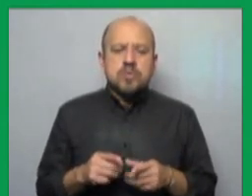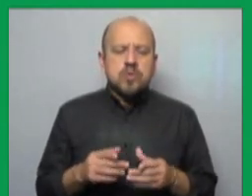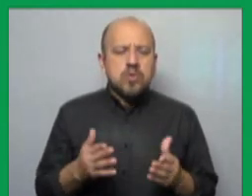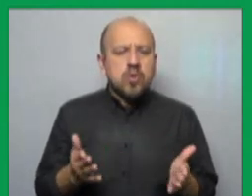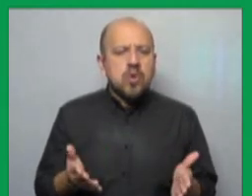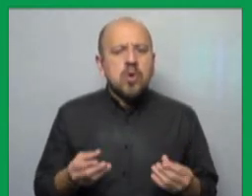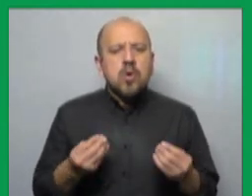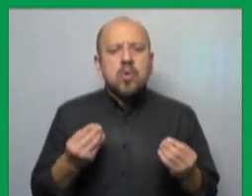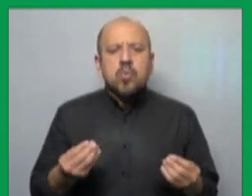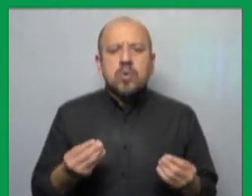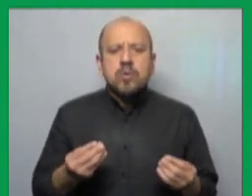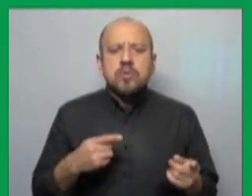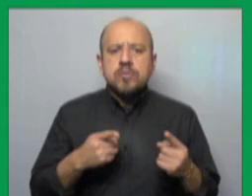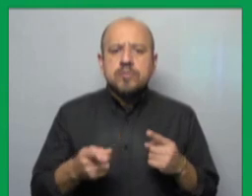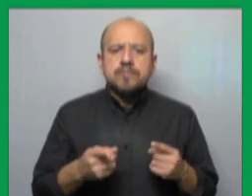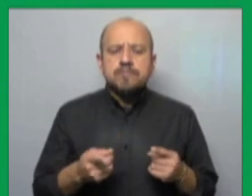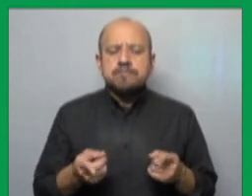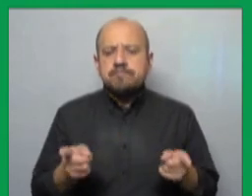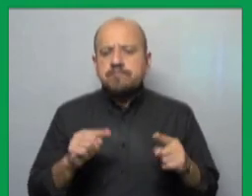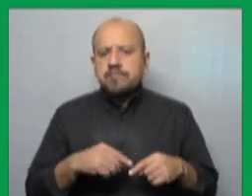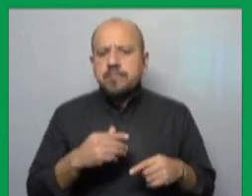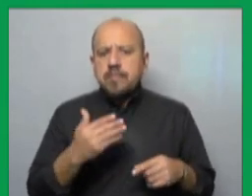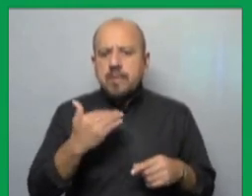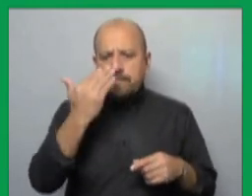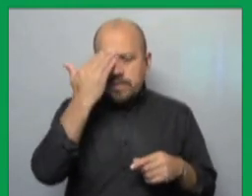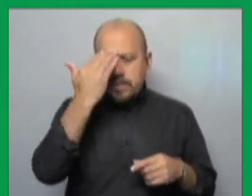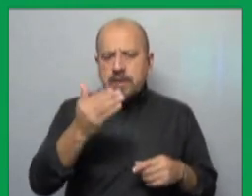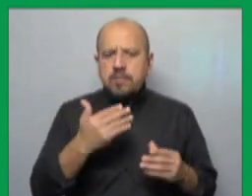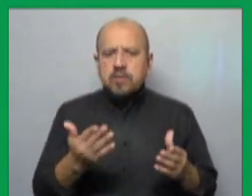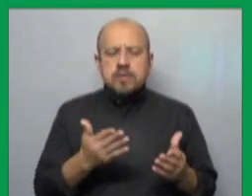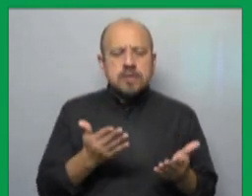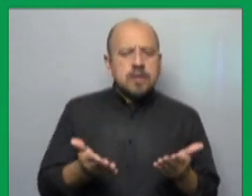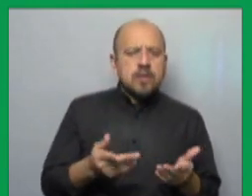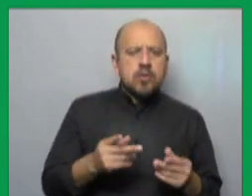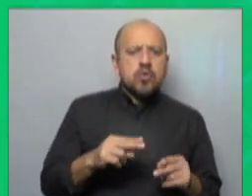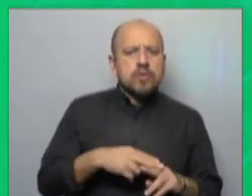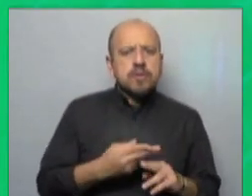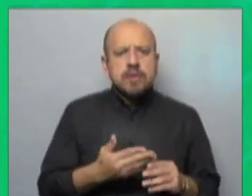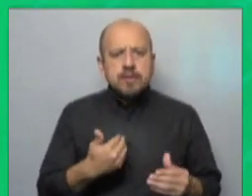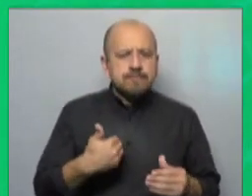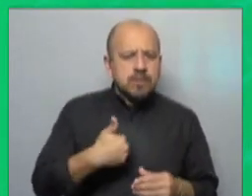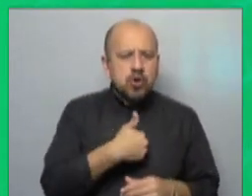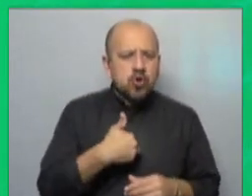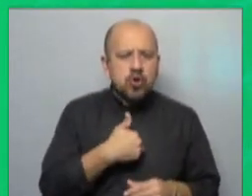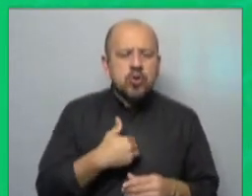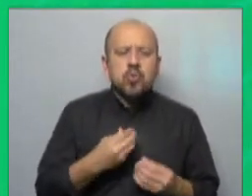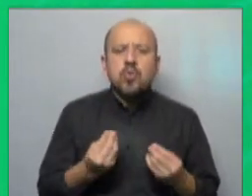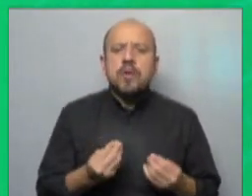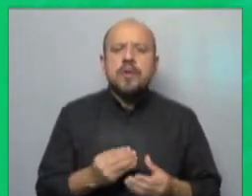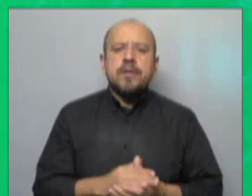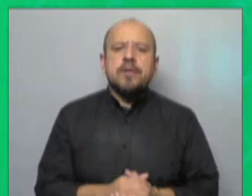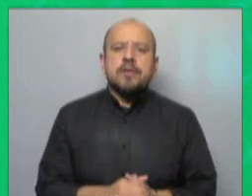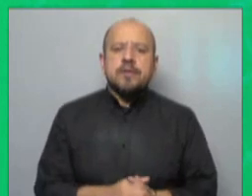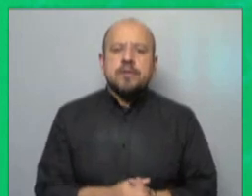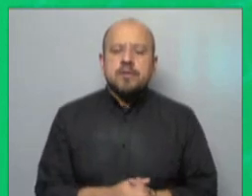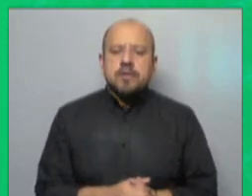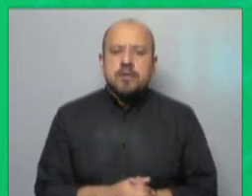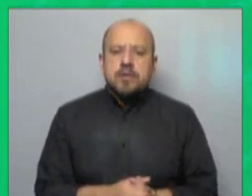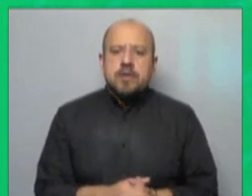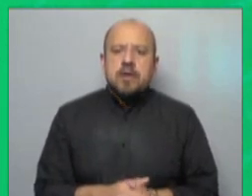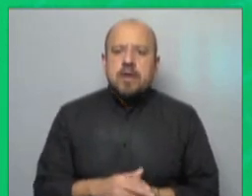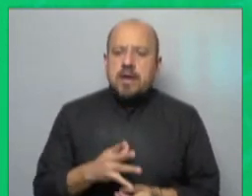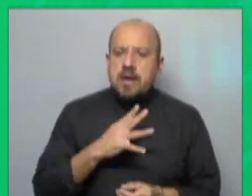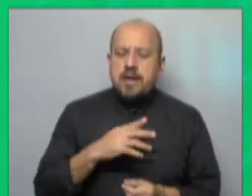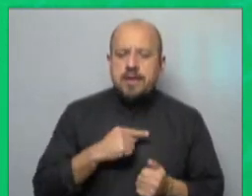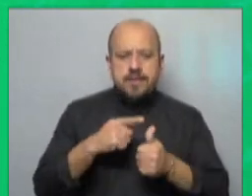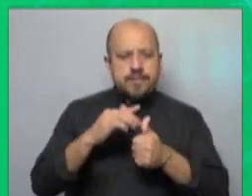cuáles son los rasgos de este reposicionamiento que estás apreciando del frente amplio bueno lo que vemos es que hay una serie de factores